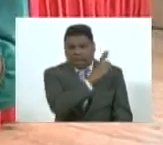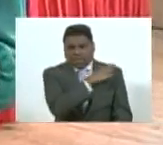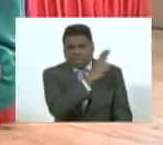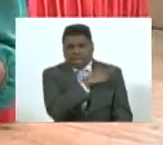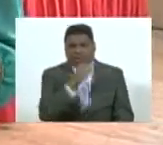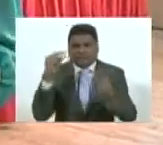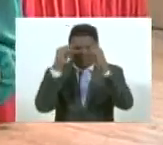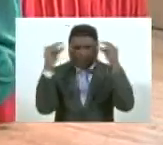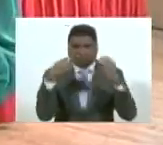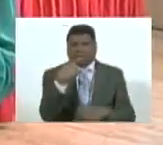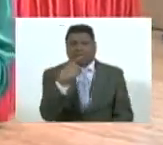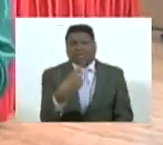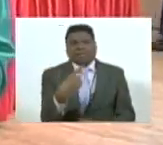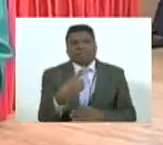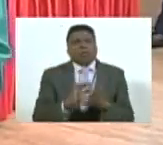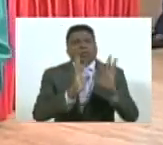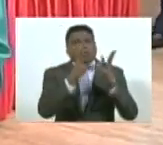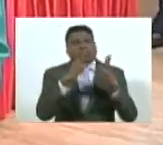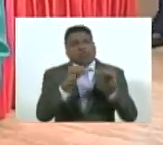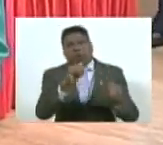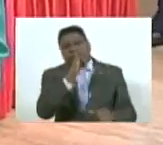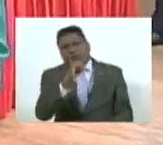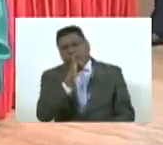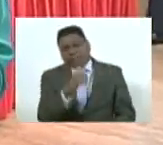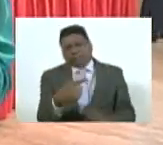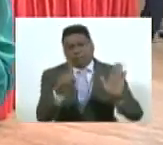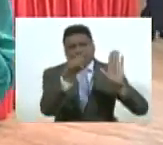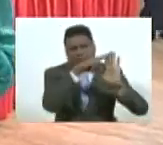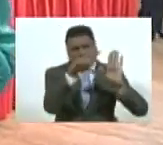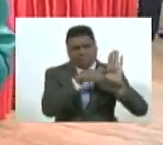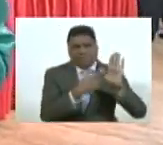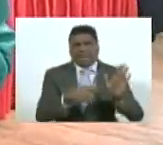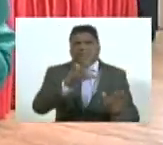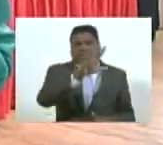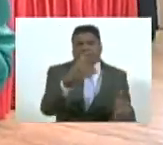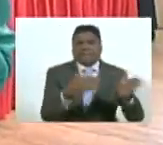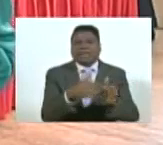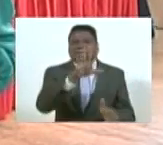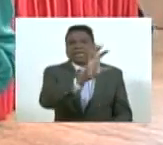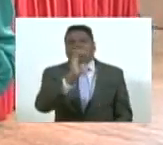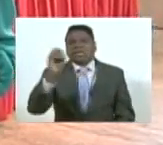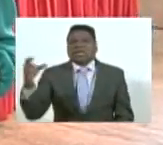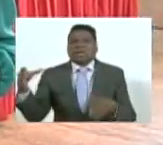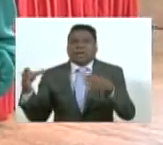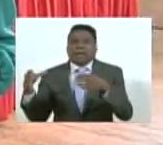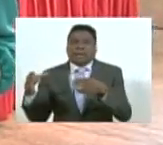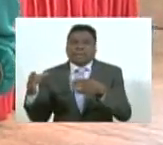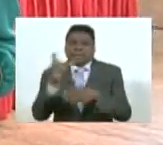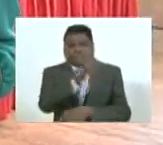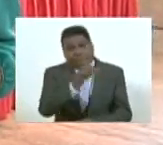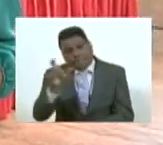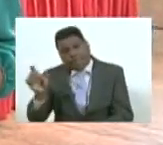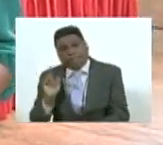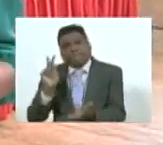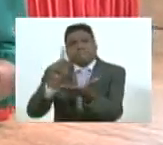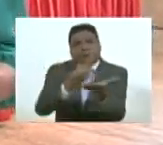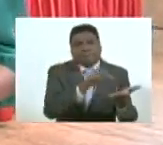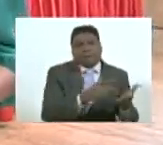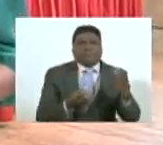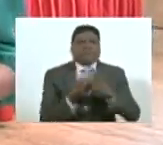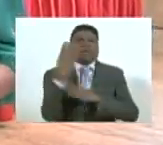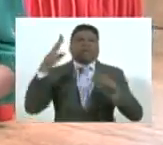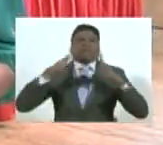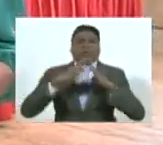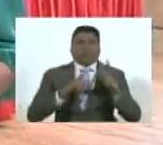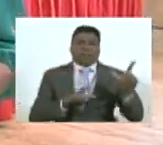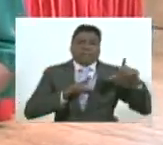aseguraba, daba un balance de lo que han sido estas reuniones. Indicó que 3.500 personas de todos los sectores acudieron al Palacio de Miraflores para